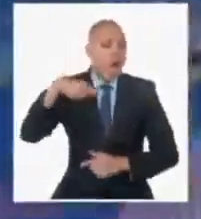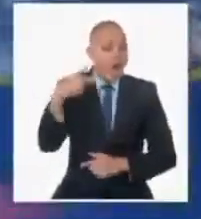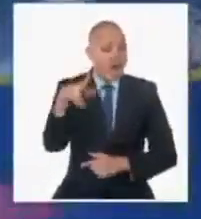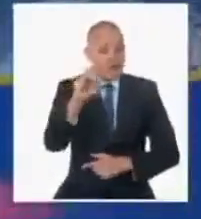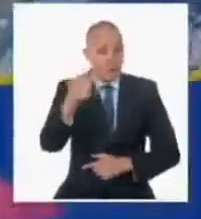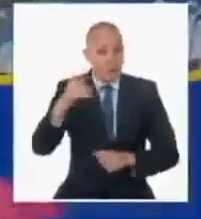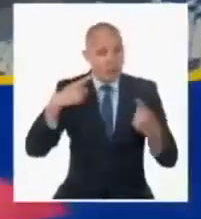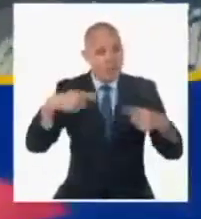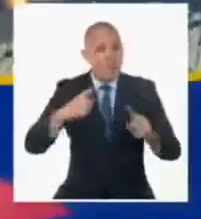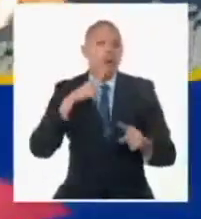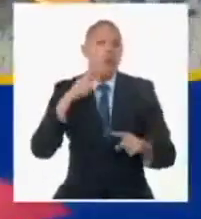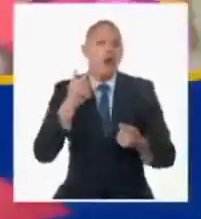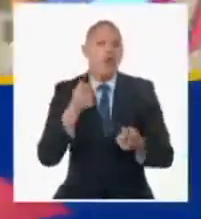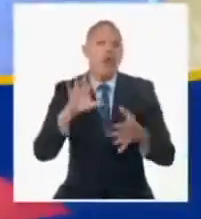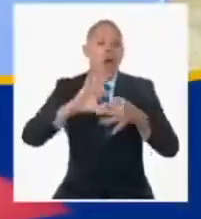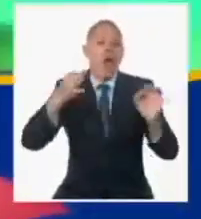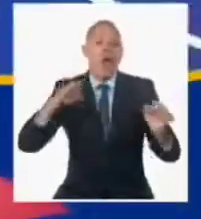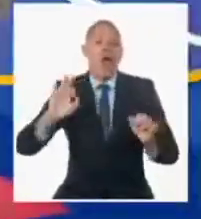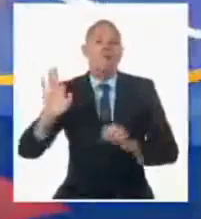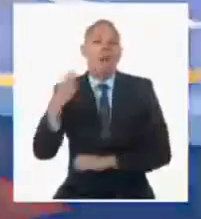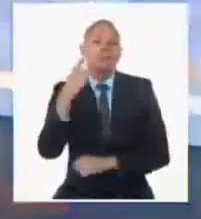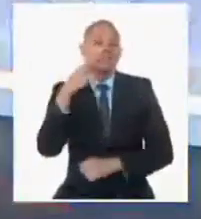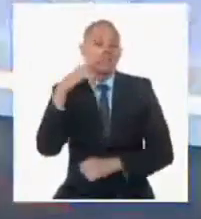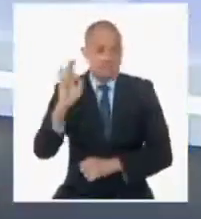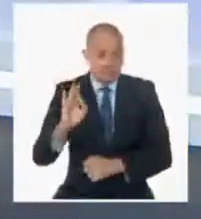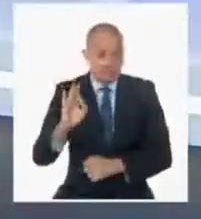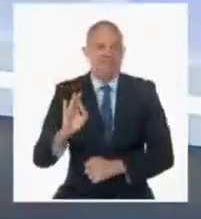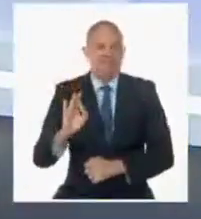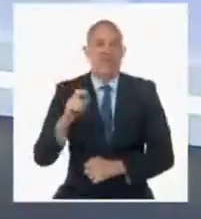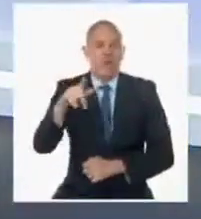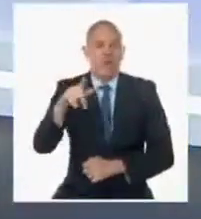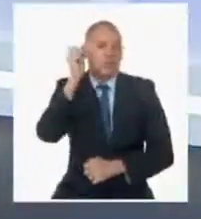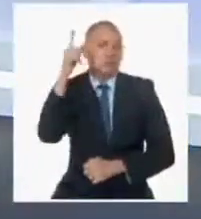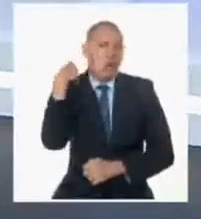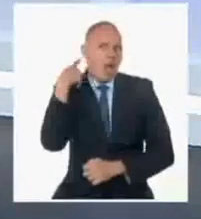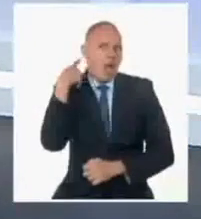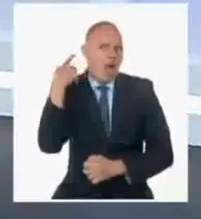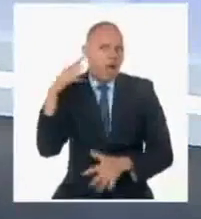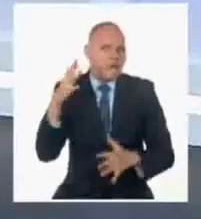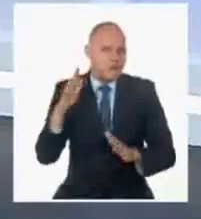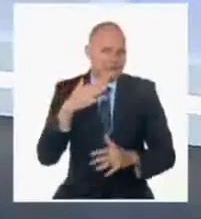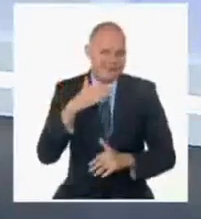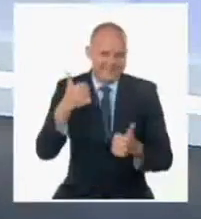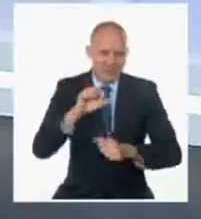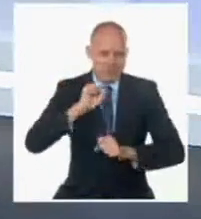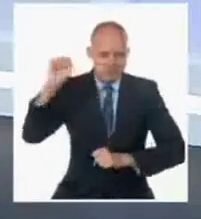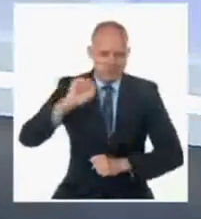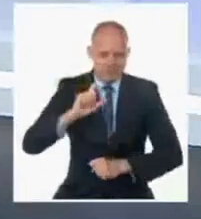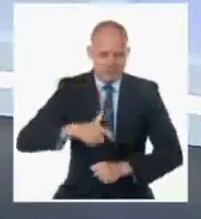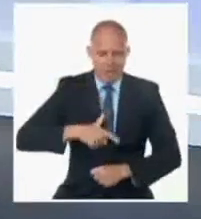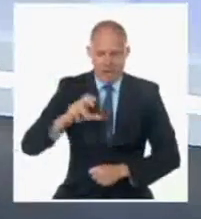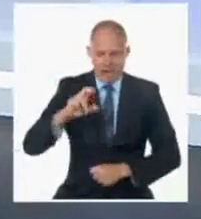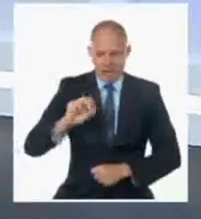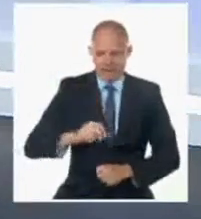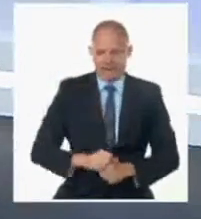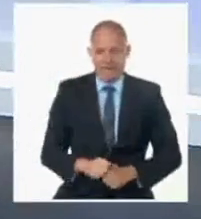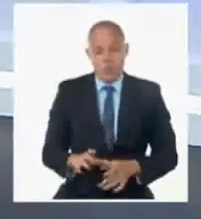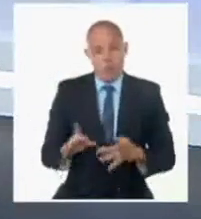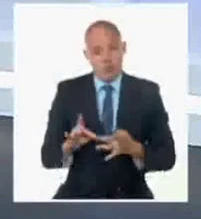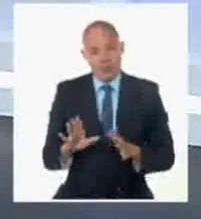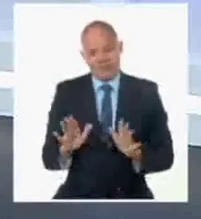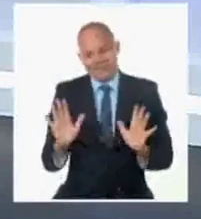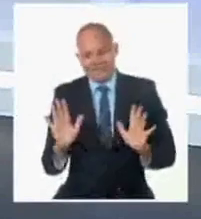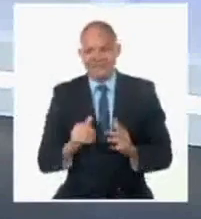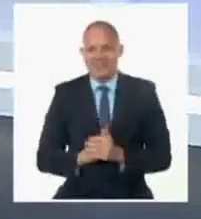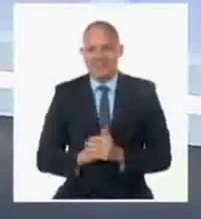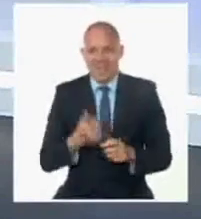grandes judocas de Cuba con una amplia experiencia y obtiene la medalla. Bueno, qué bien, qué suerte tuvimos. Enlazamos la